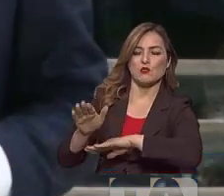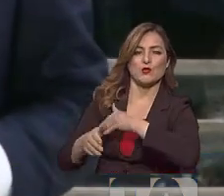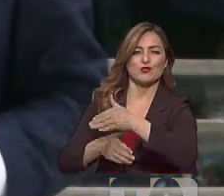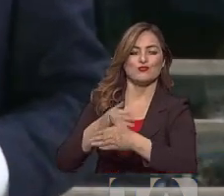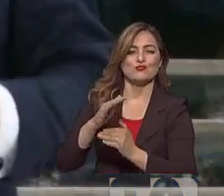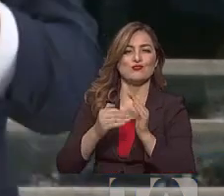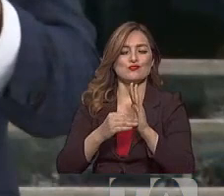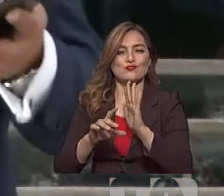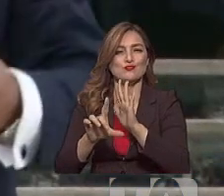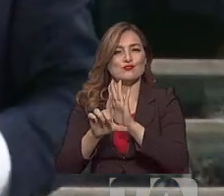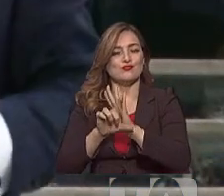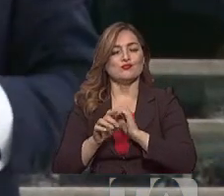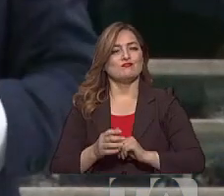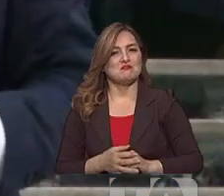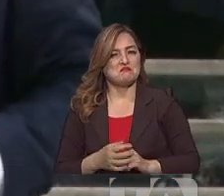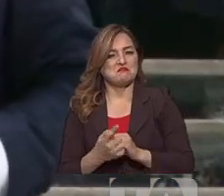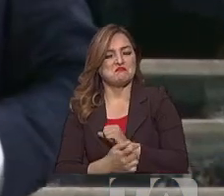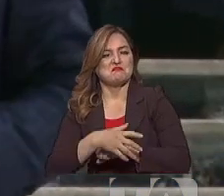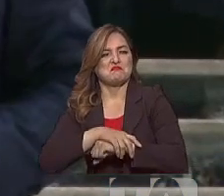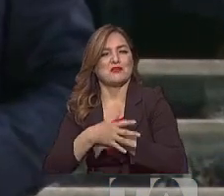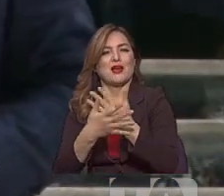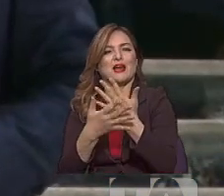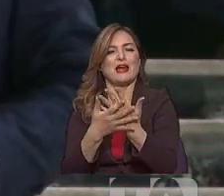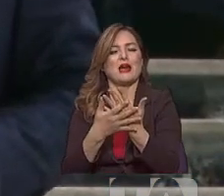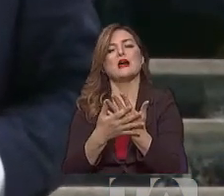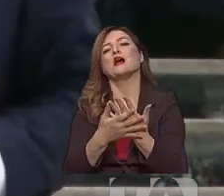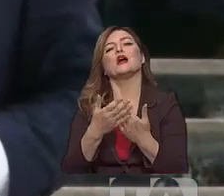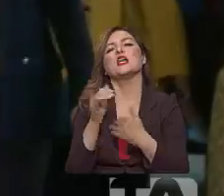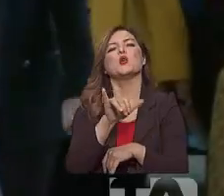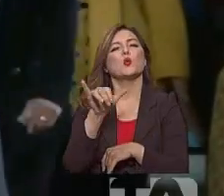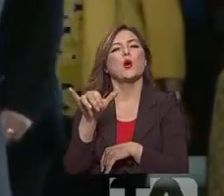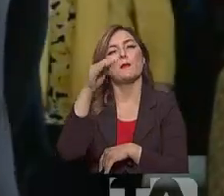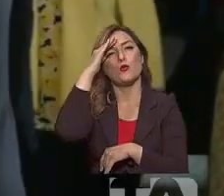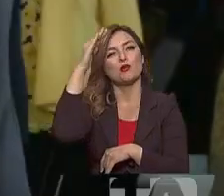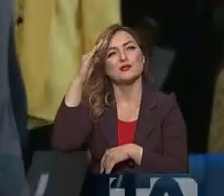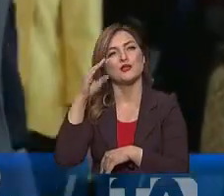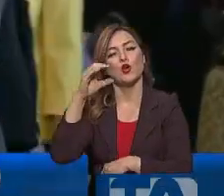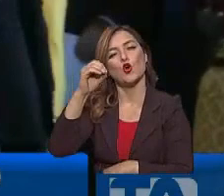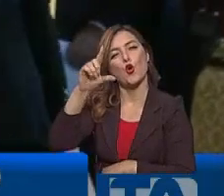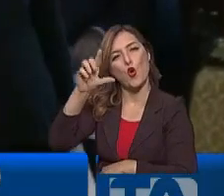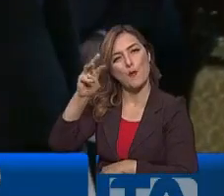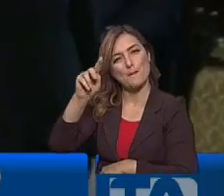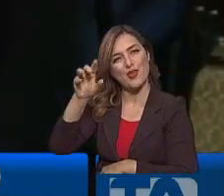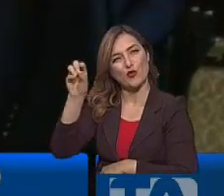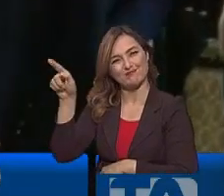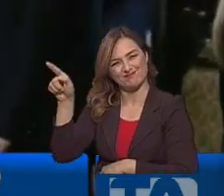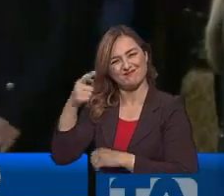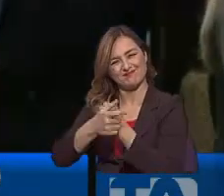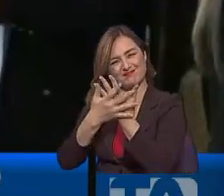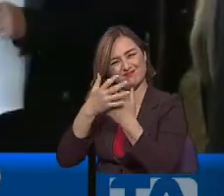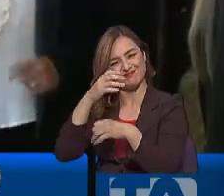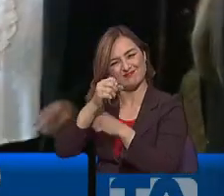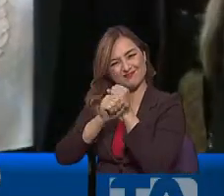procesos penales e inclusive sentencias, como el caso del policía Santiago Olmedo. En ese marco,